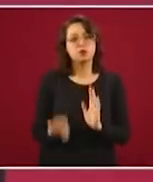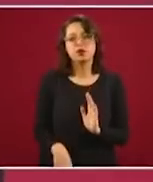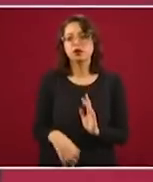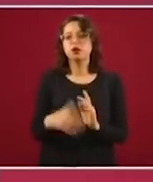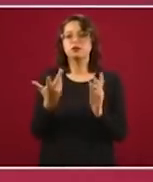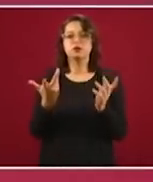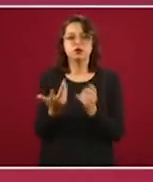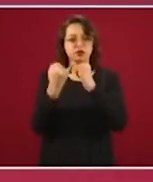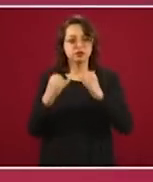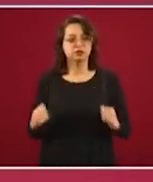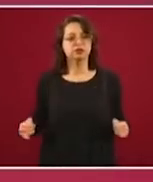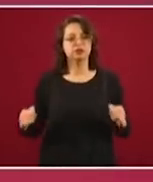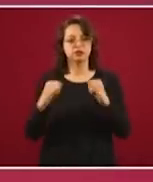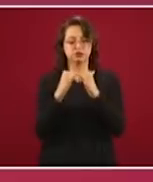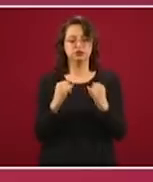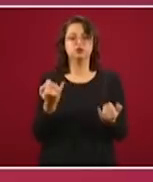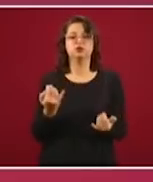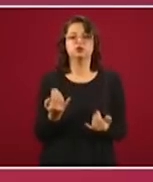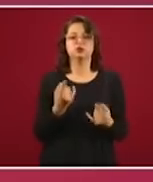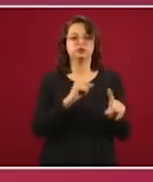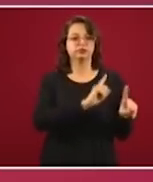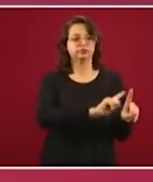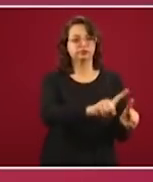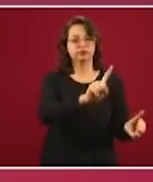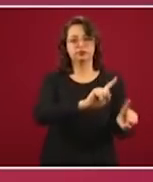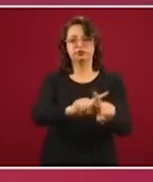caso de los institutos